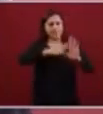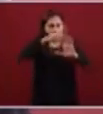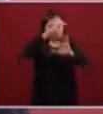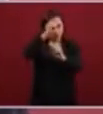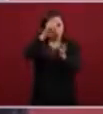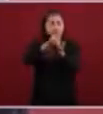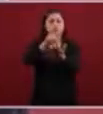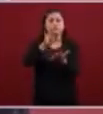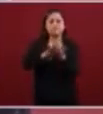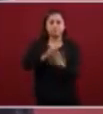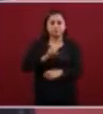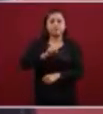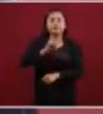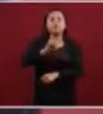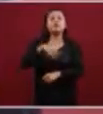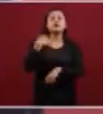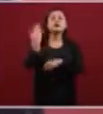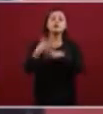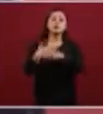la semana próxima,